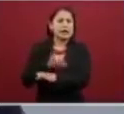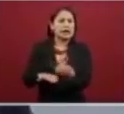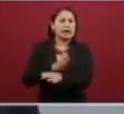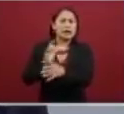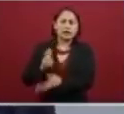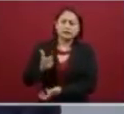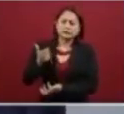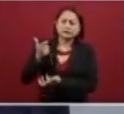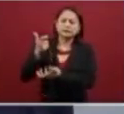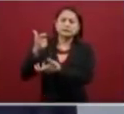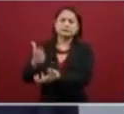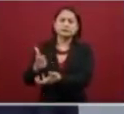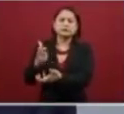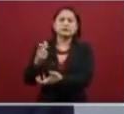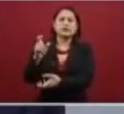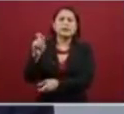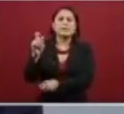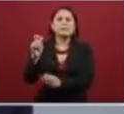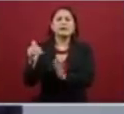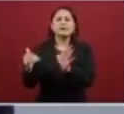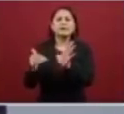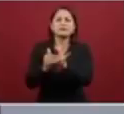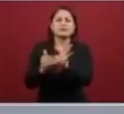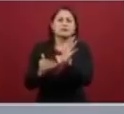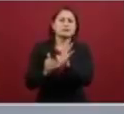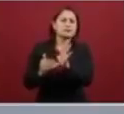alrededor de 20 mil millones de pesos.